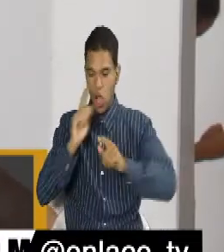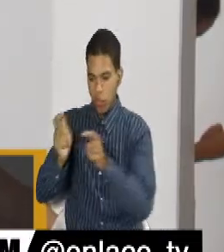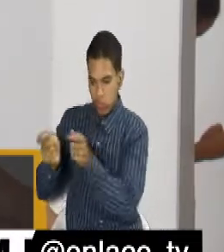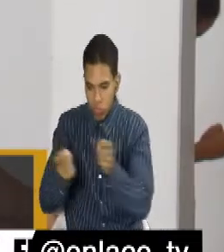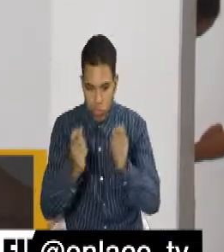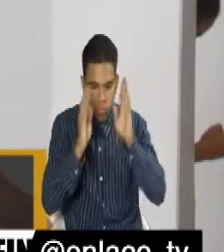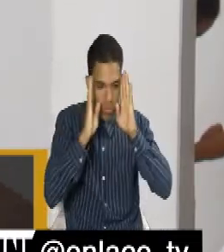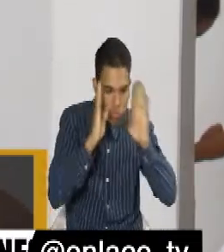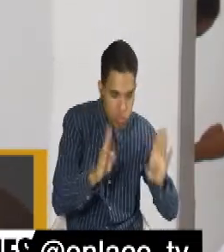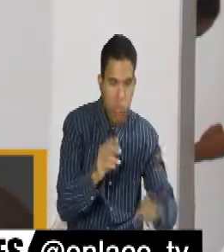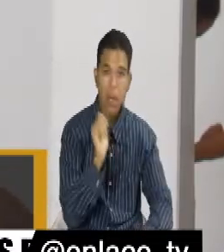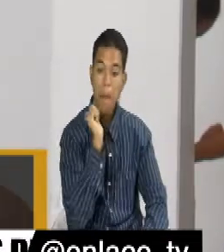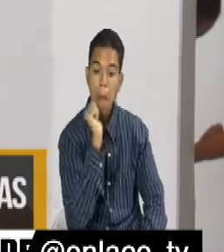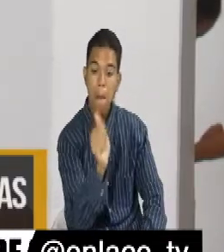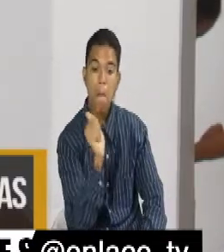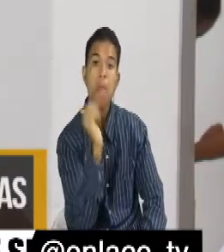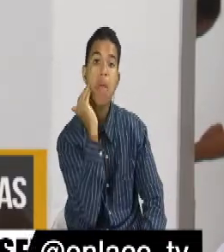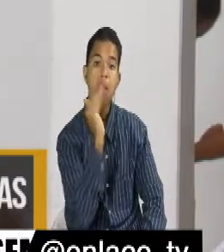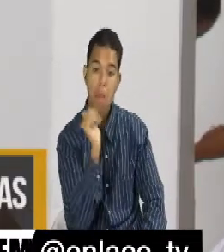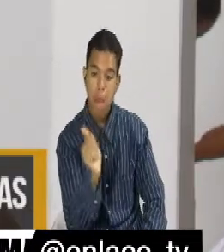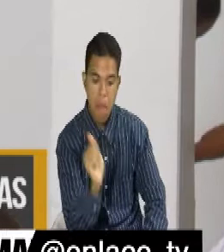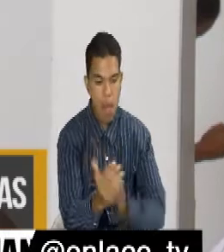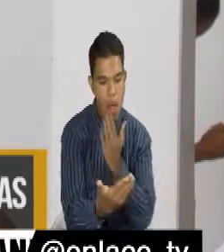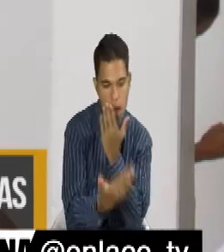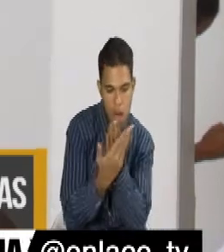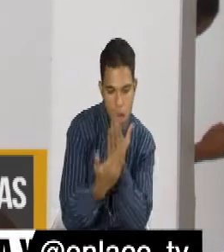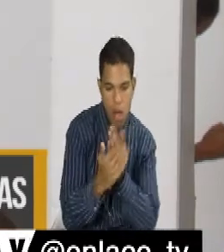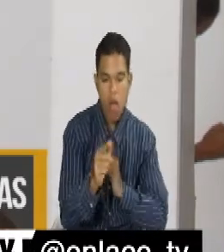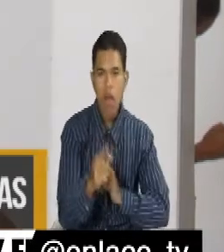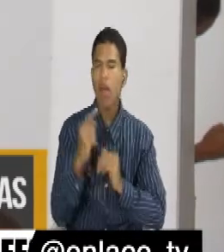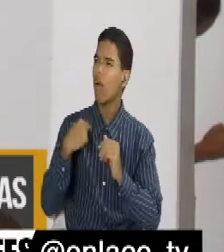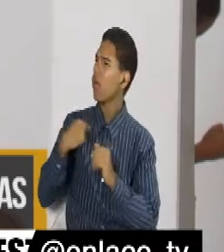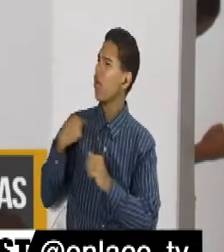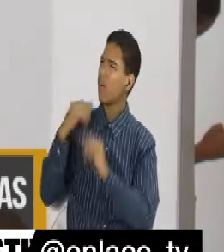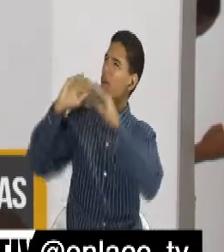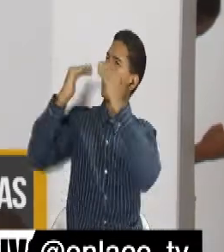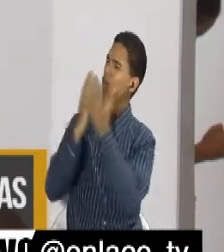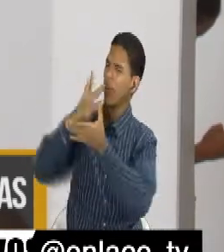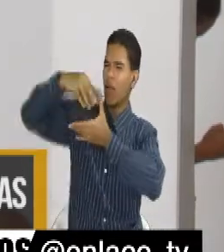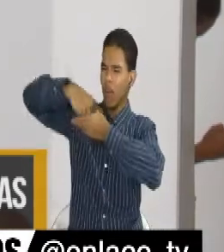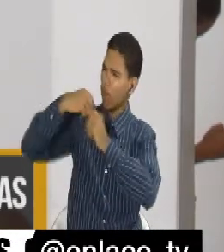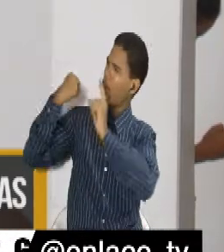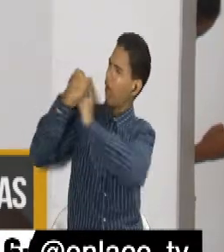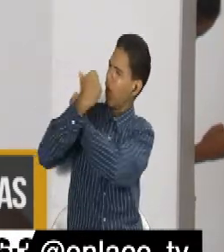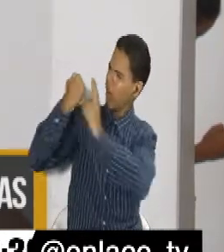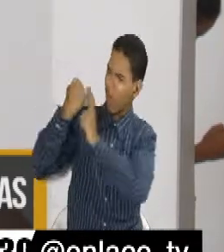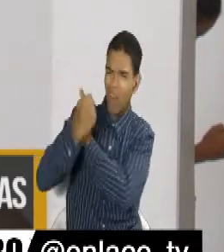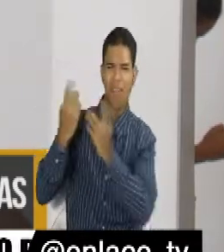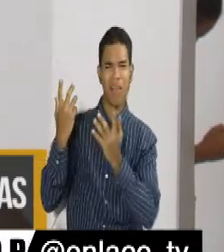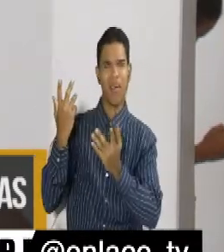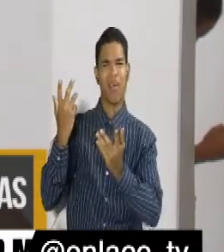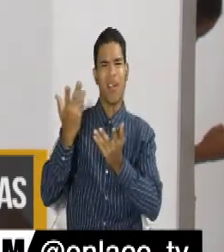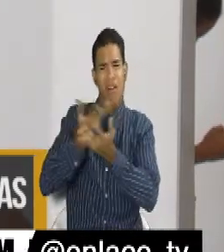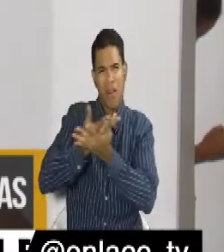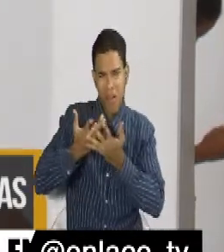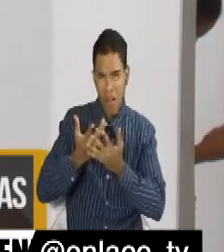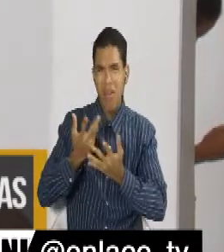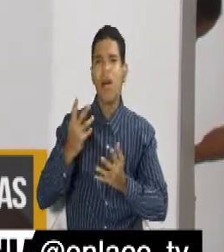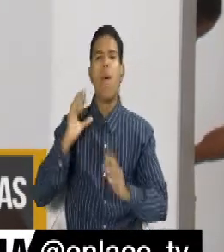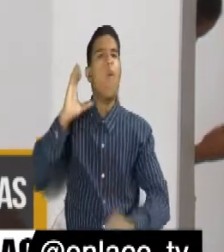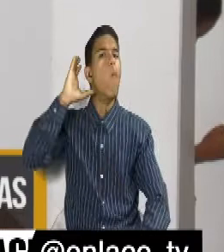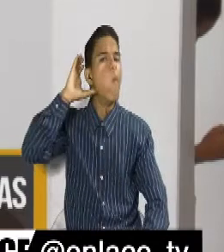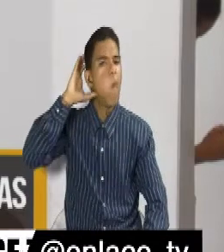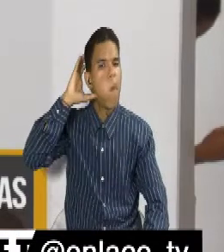ser violentada en el colegio, entonces sufre bullying, es agredida por sus compañeros de colegio, presenta un cuadro